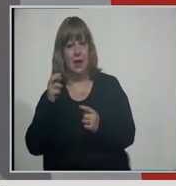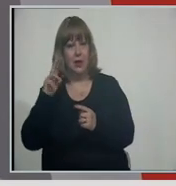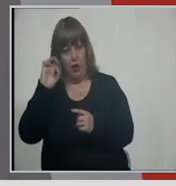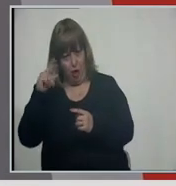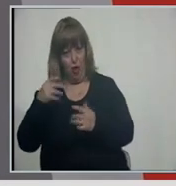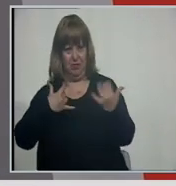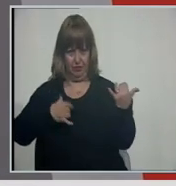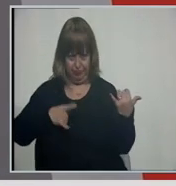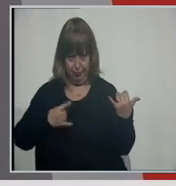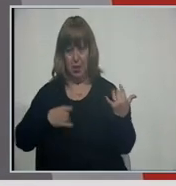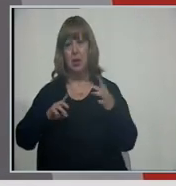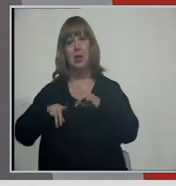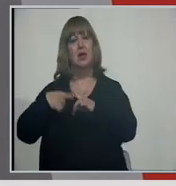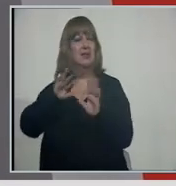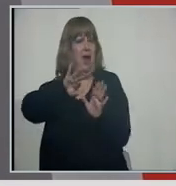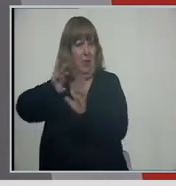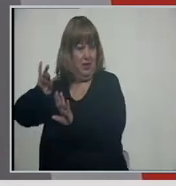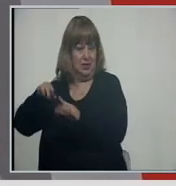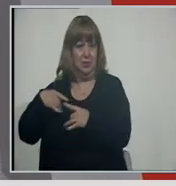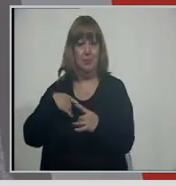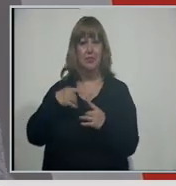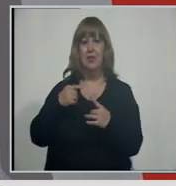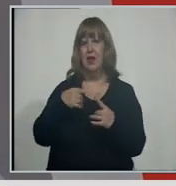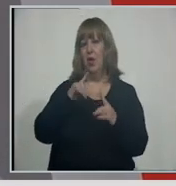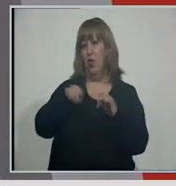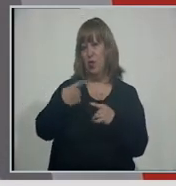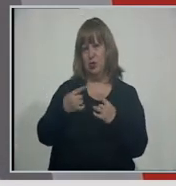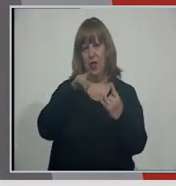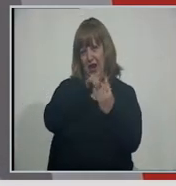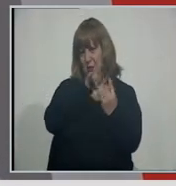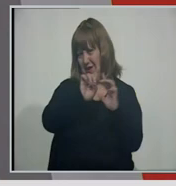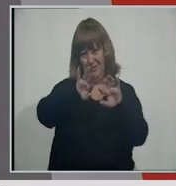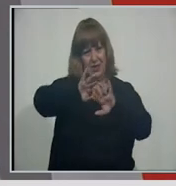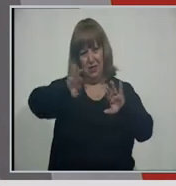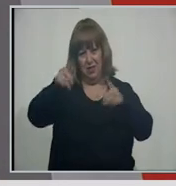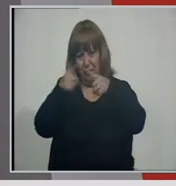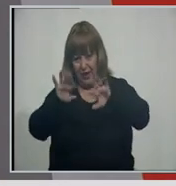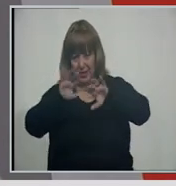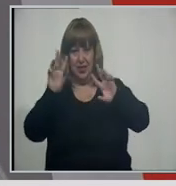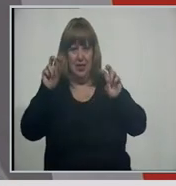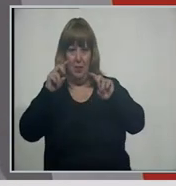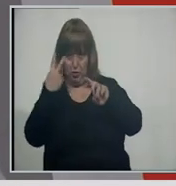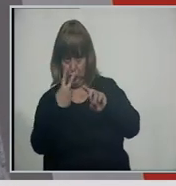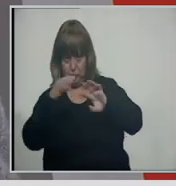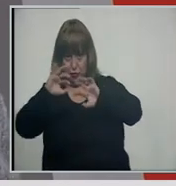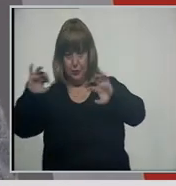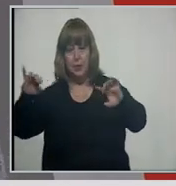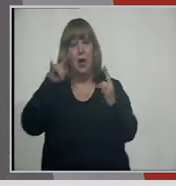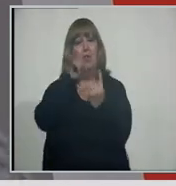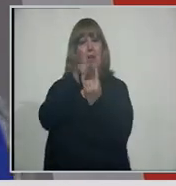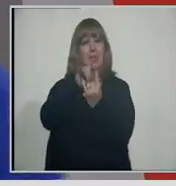primero voy a hacer la cara tiene nada que ver con el no no tiene otro no es justamente ya que es un vampiro es un